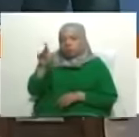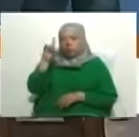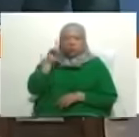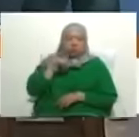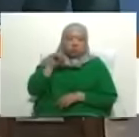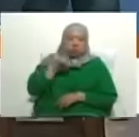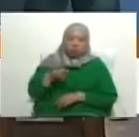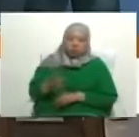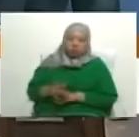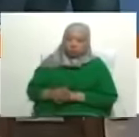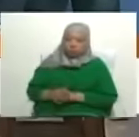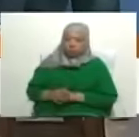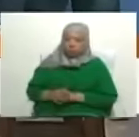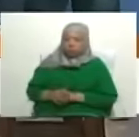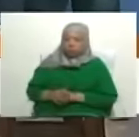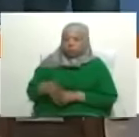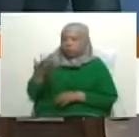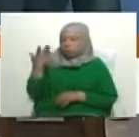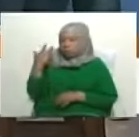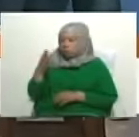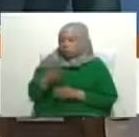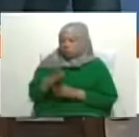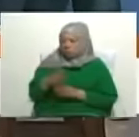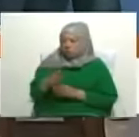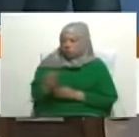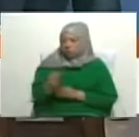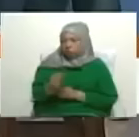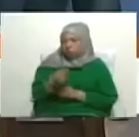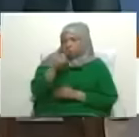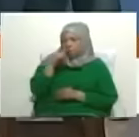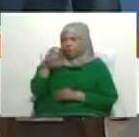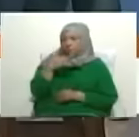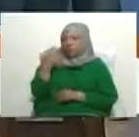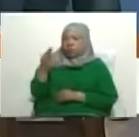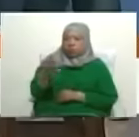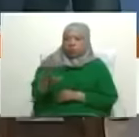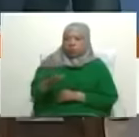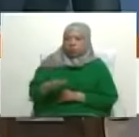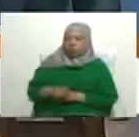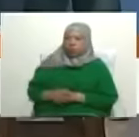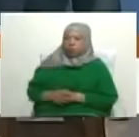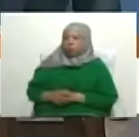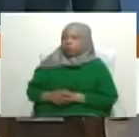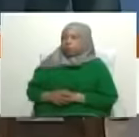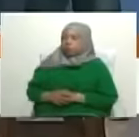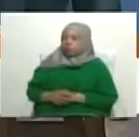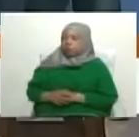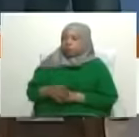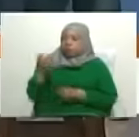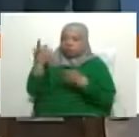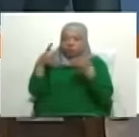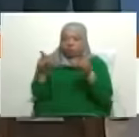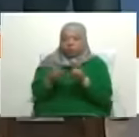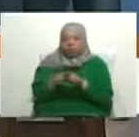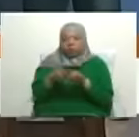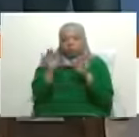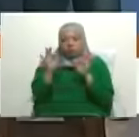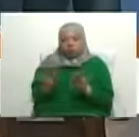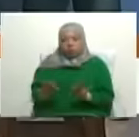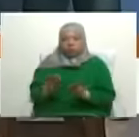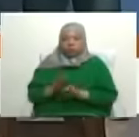mentirían. Aún así dirían, no, es que son pugnas entre el chavismo. Estoy seguro de